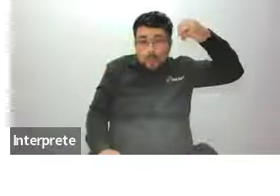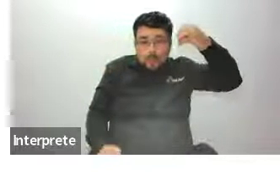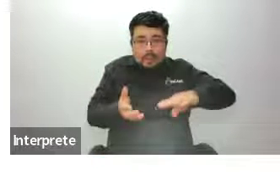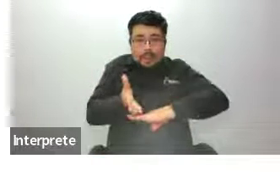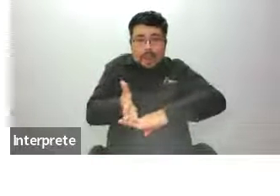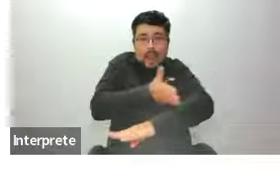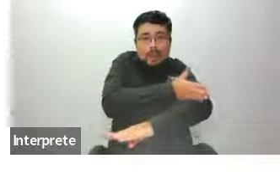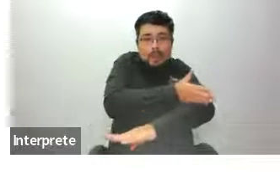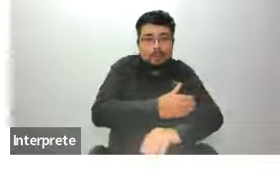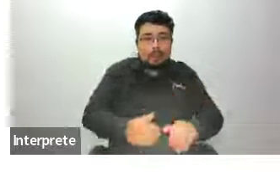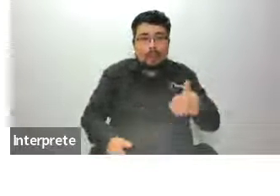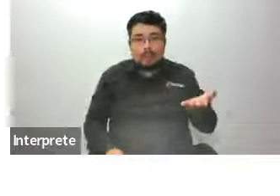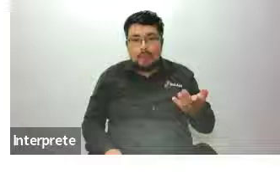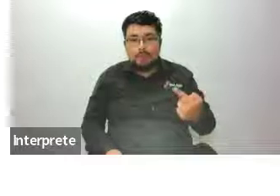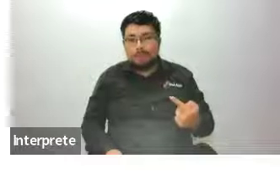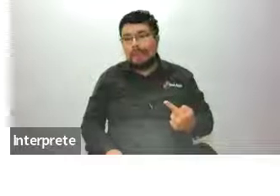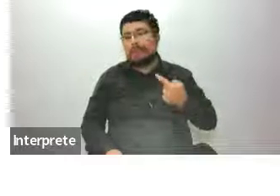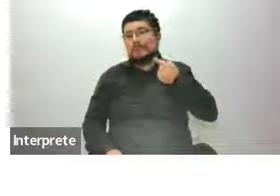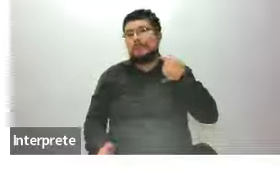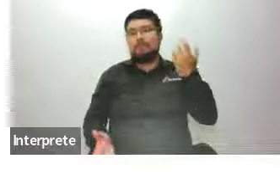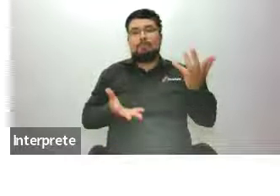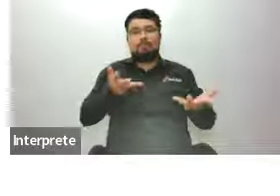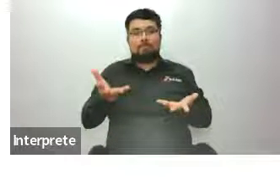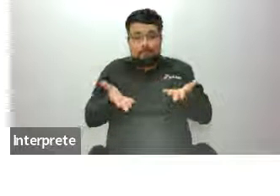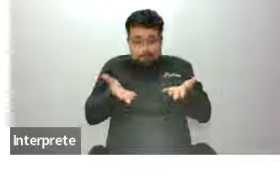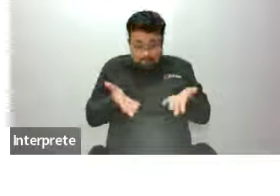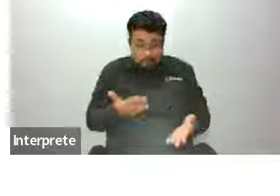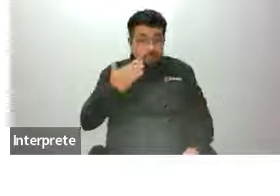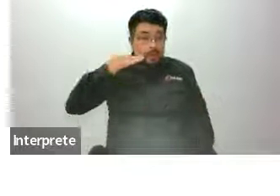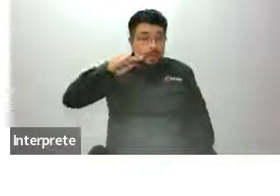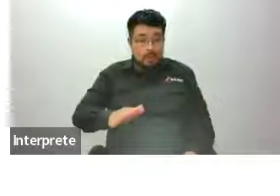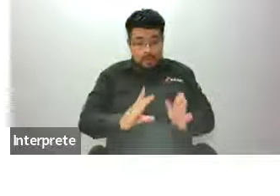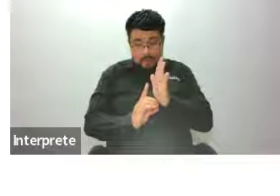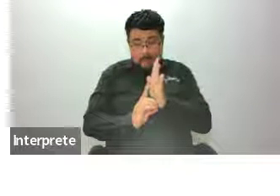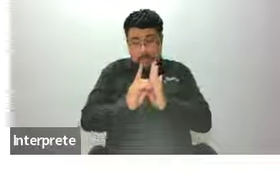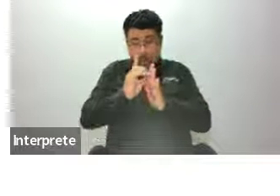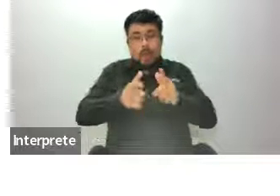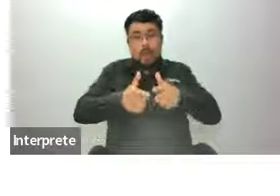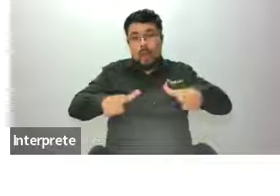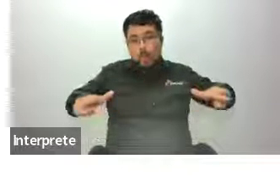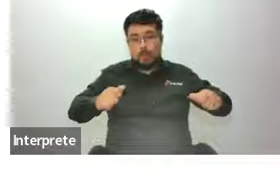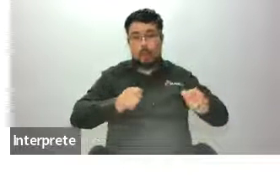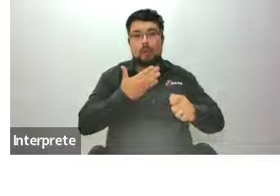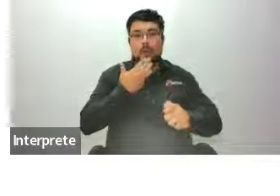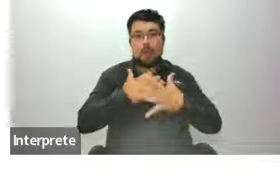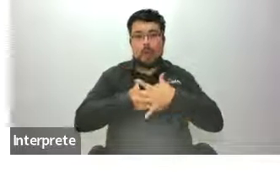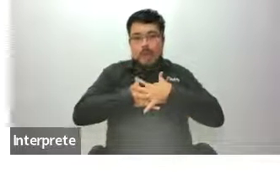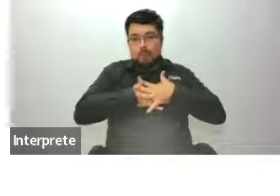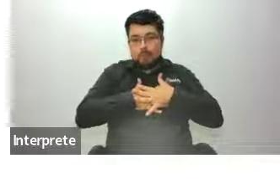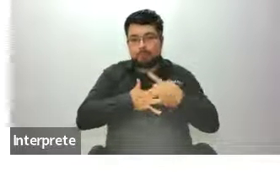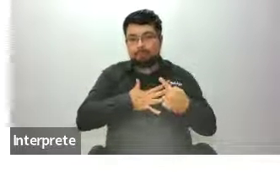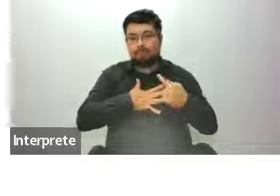tener esto un impacto directo en el desarrollo lingüístico, cognitivo y emocional. ¿Sí?